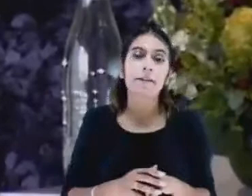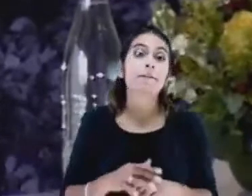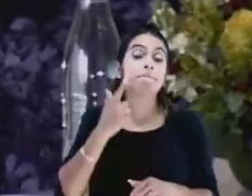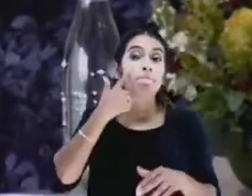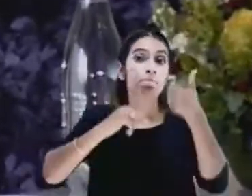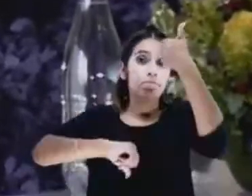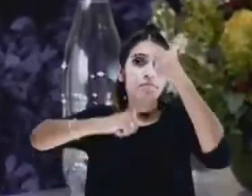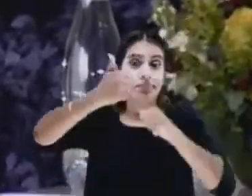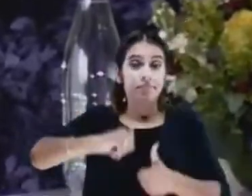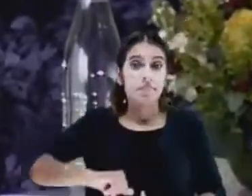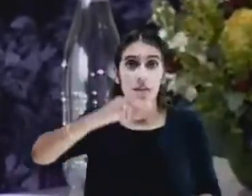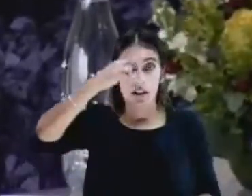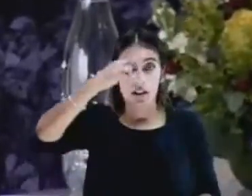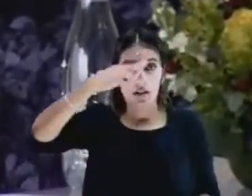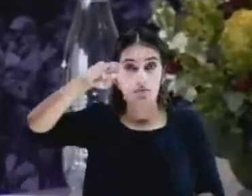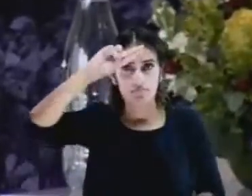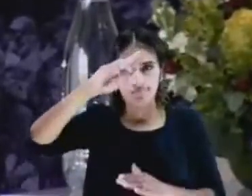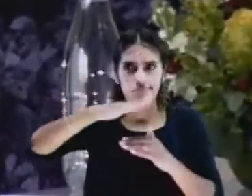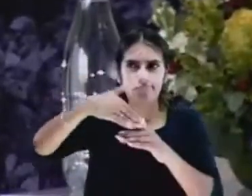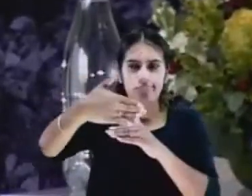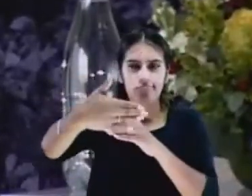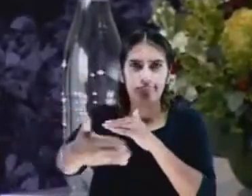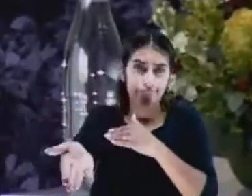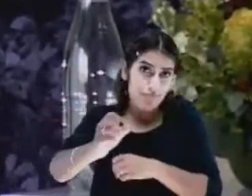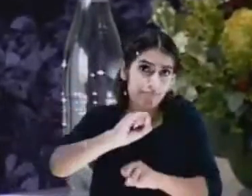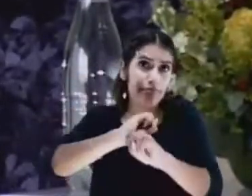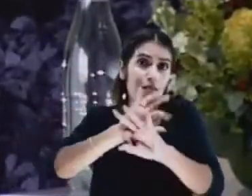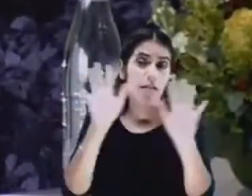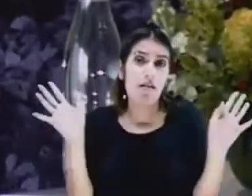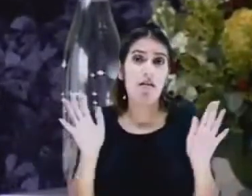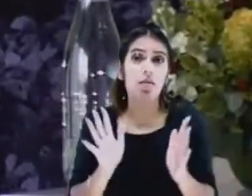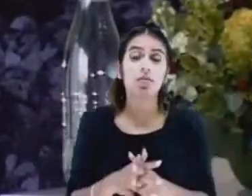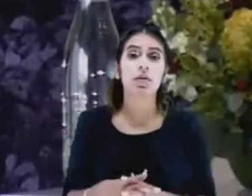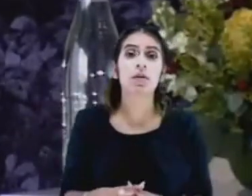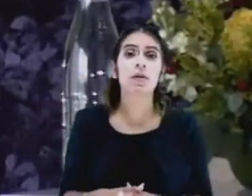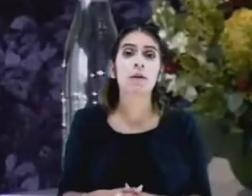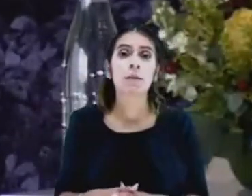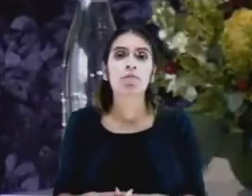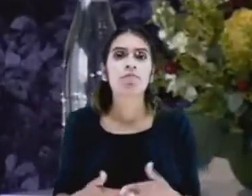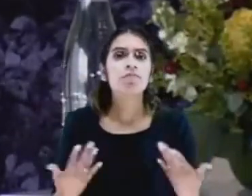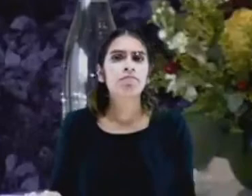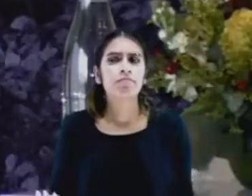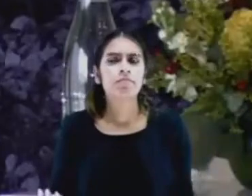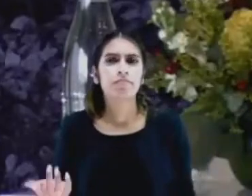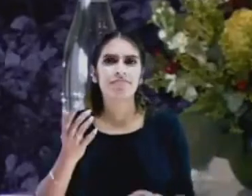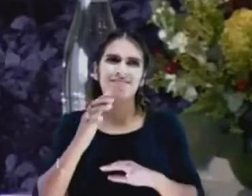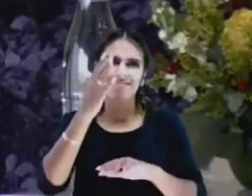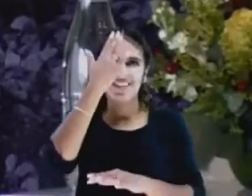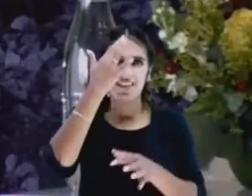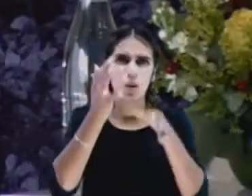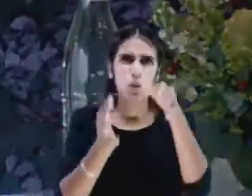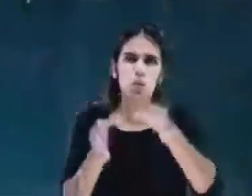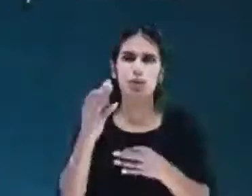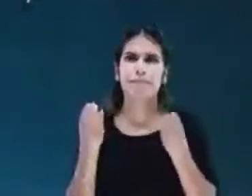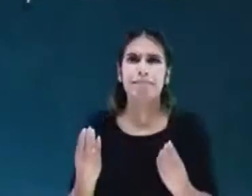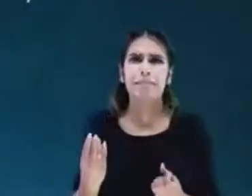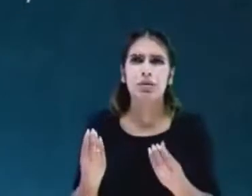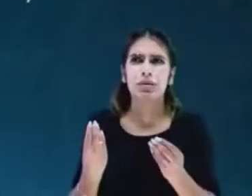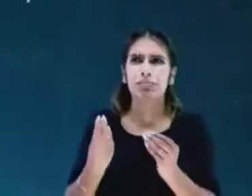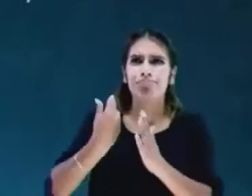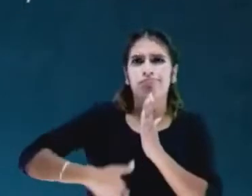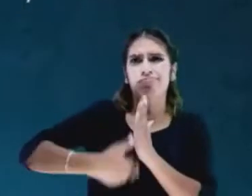efectos son clarísimos el tema de la el tema de la descongestión judicial primero que todo